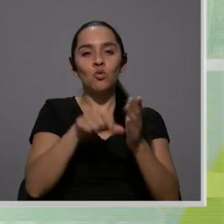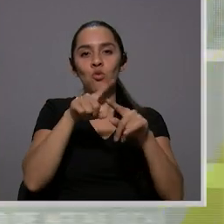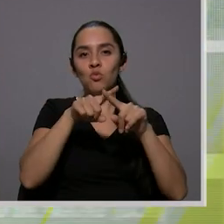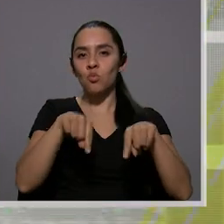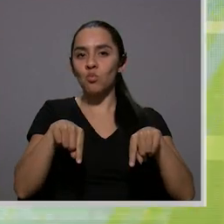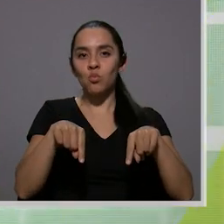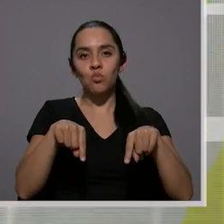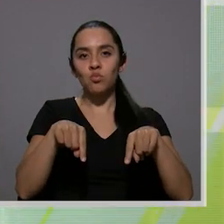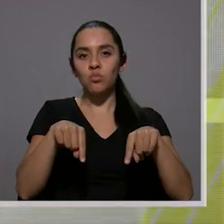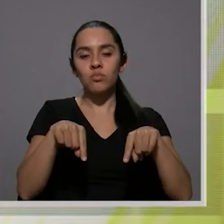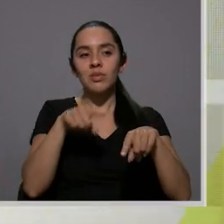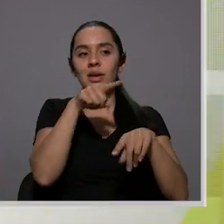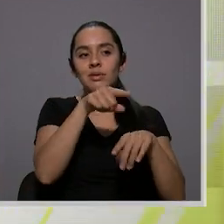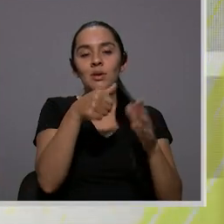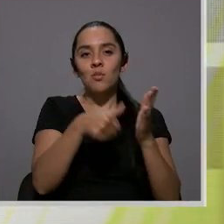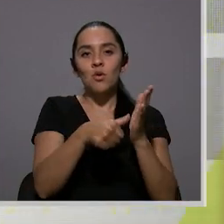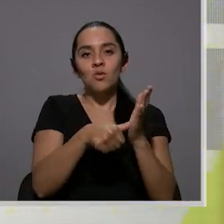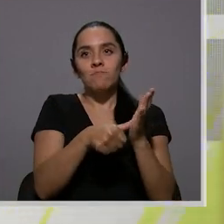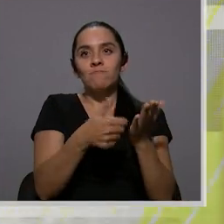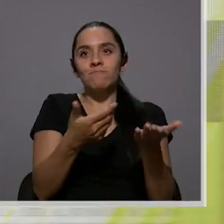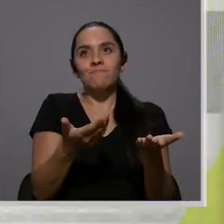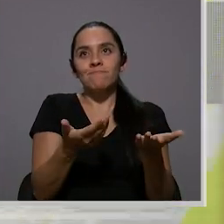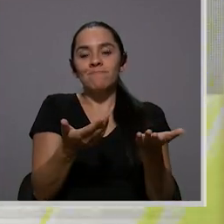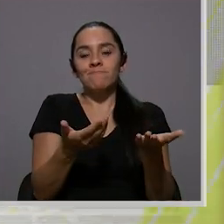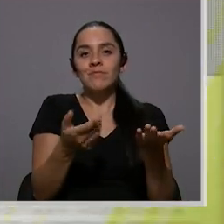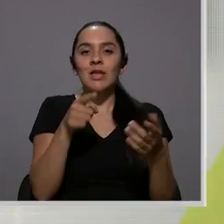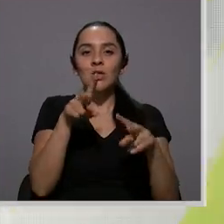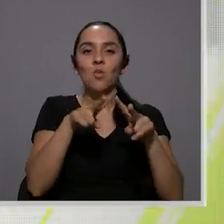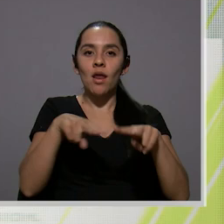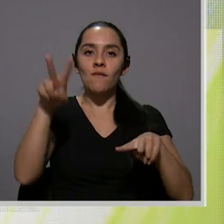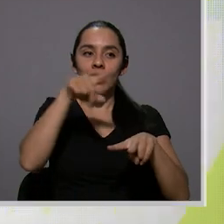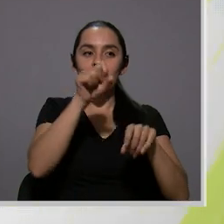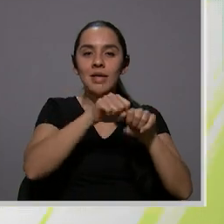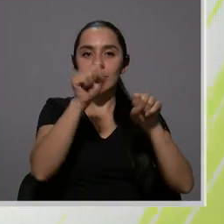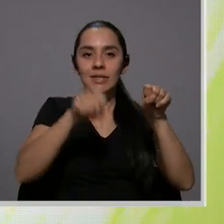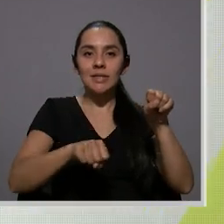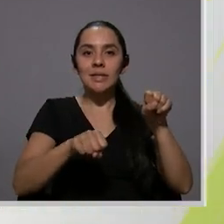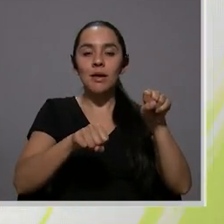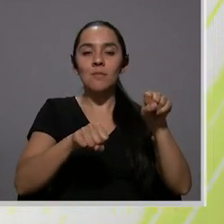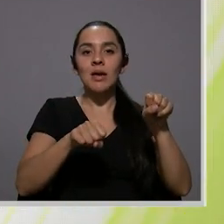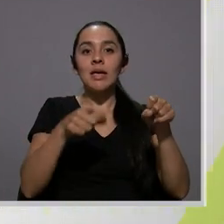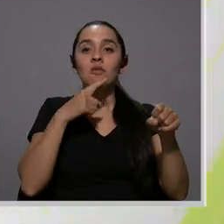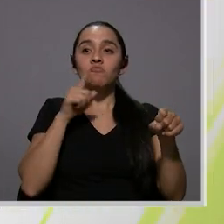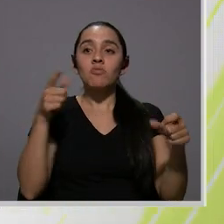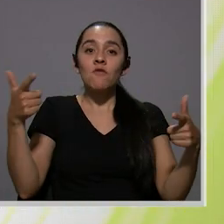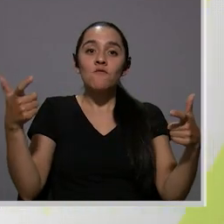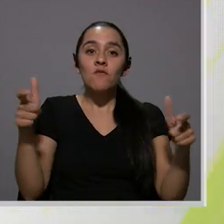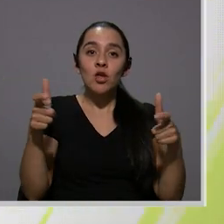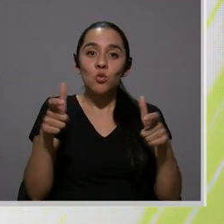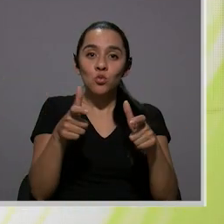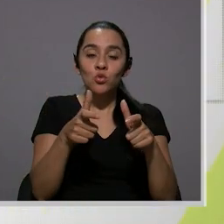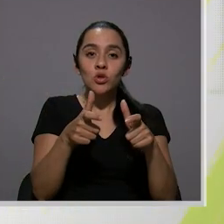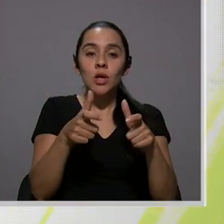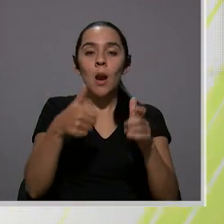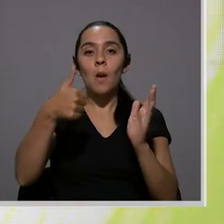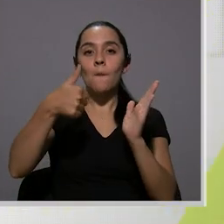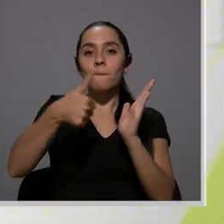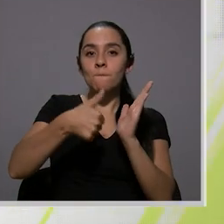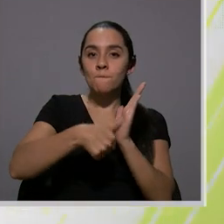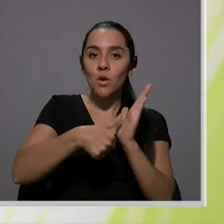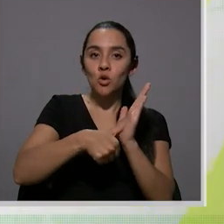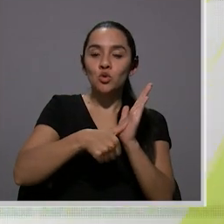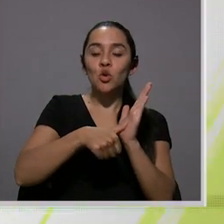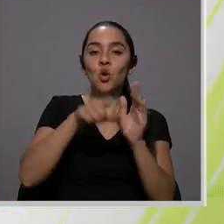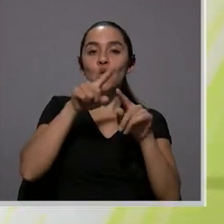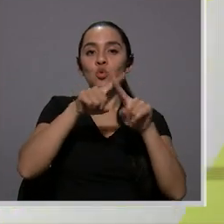voto nulo verdad esos son votos nulos involuntarios bueno Esta es otra esa es una ventaja del sistema minimice casi que reduce